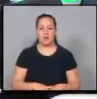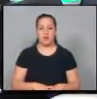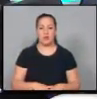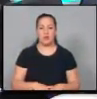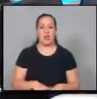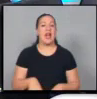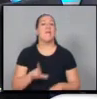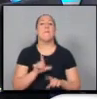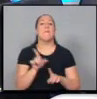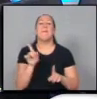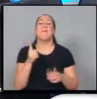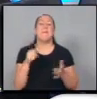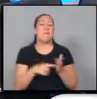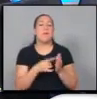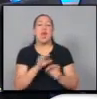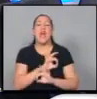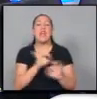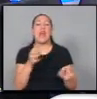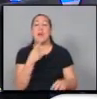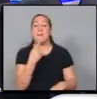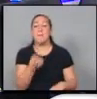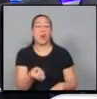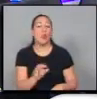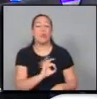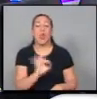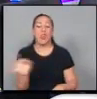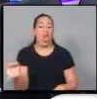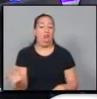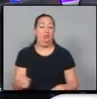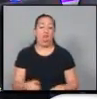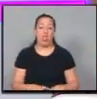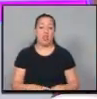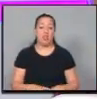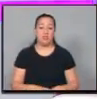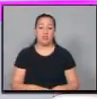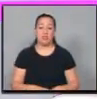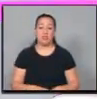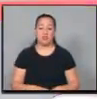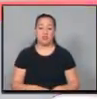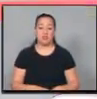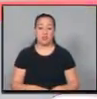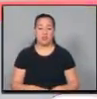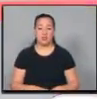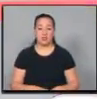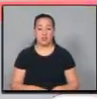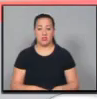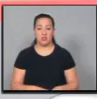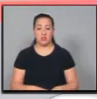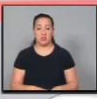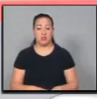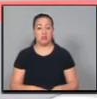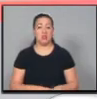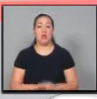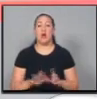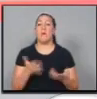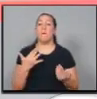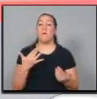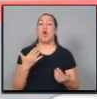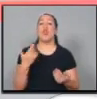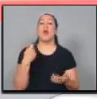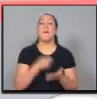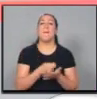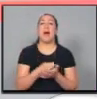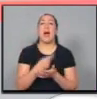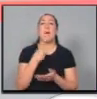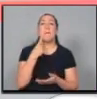de ahora lo pregunta. Claro, no. Nadie pregunta porque hasta ahora era todo lo mismo. Si puede pagar la cuota. Claro, claro, se fija. Puede pagar la cuota. ¿Puedo pagar 1.000 pesos por mes? Claro,